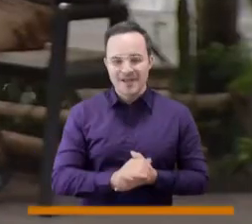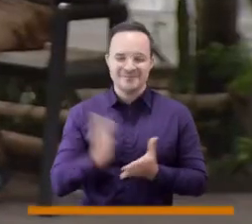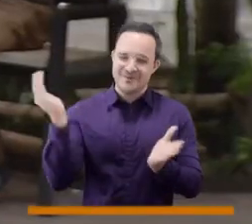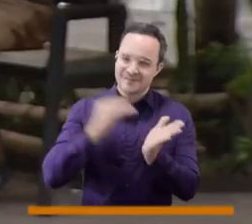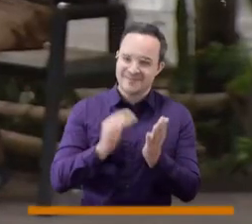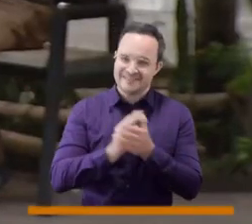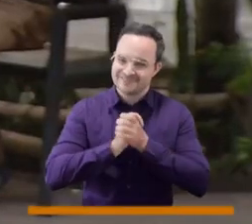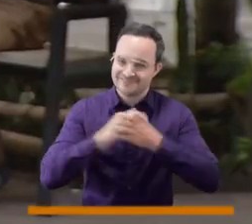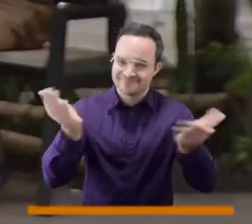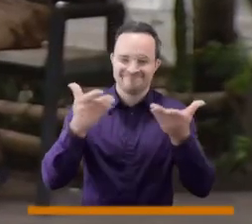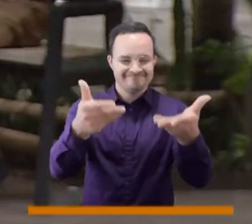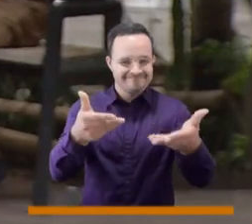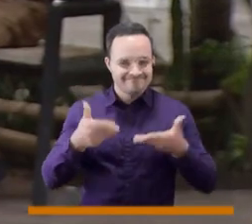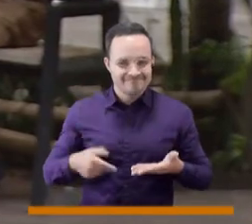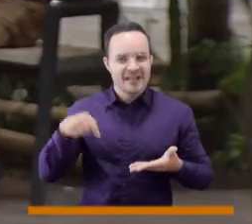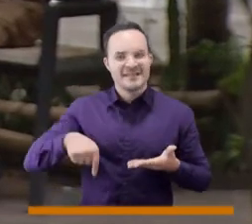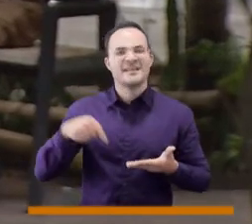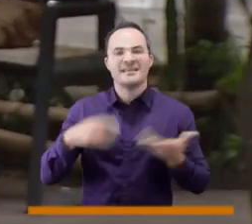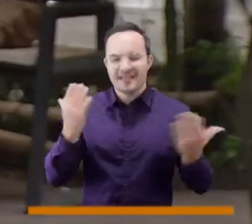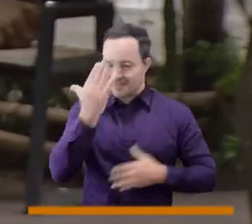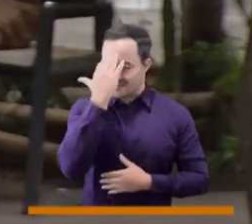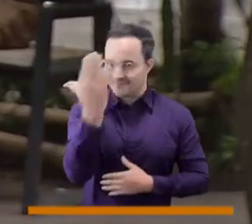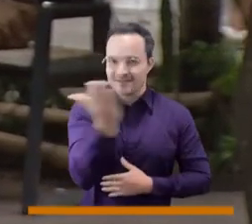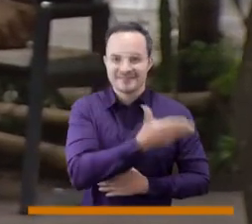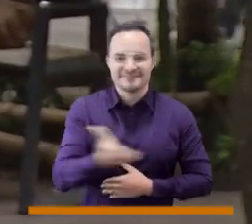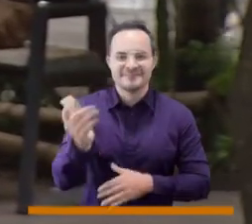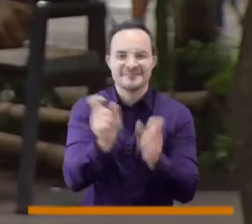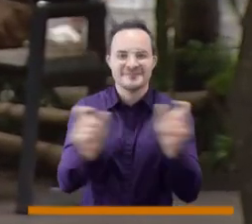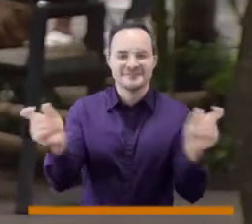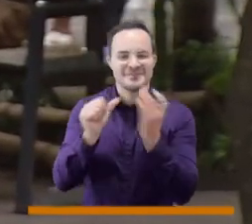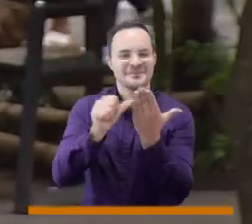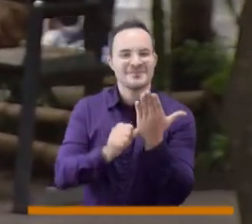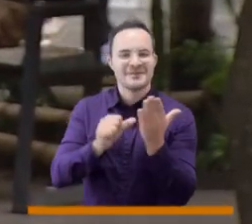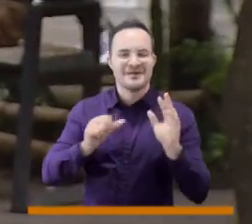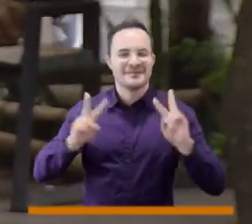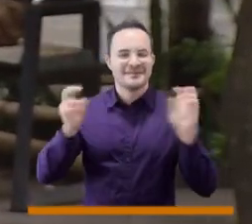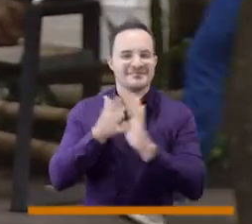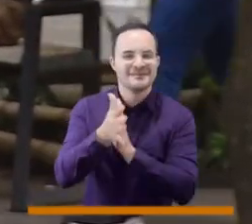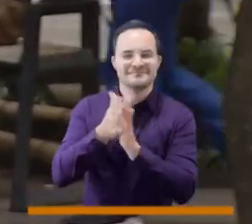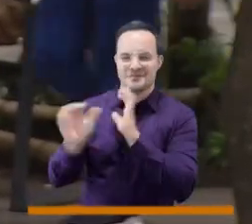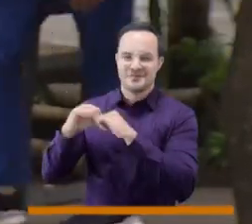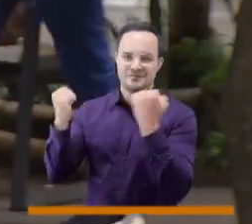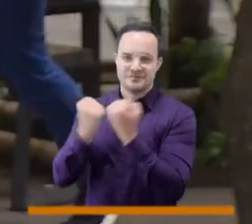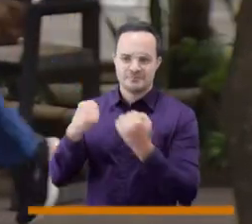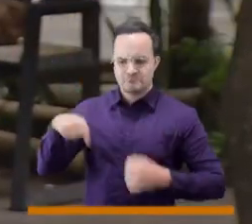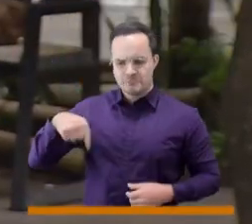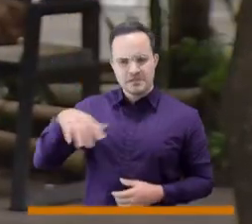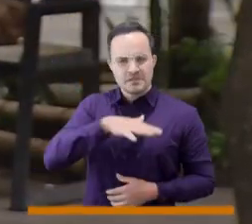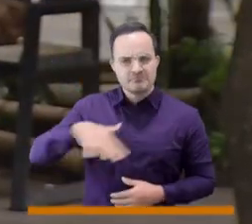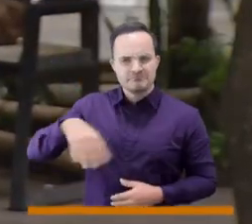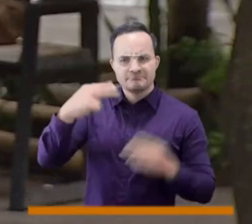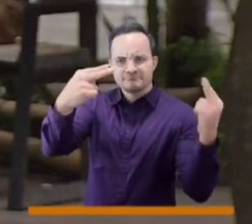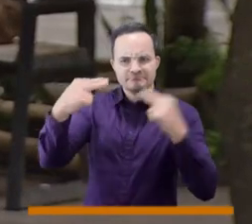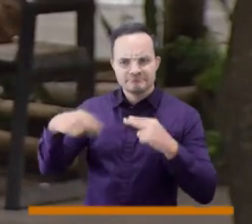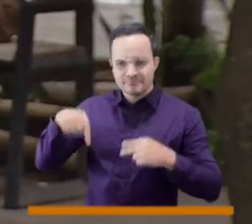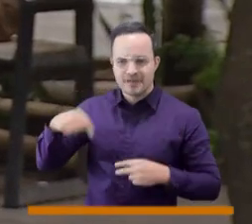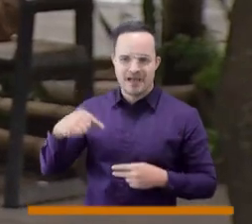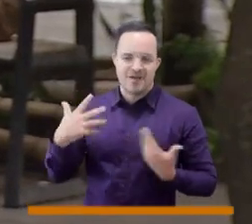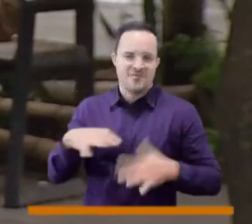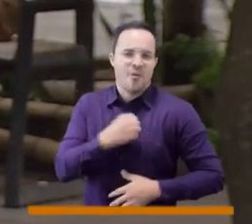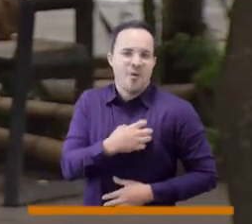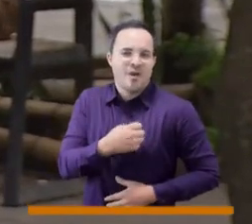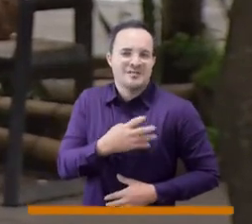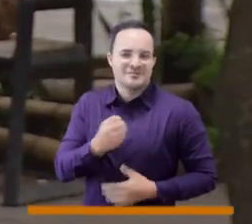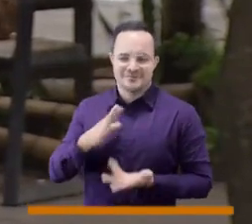Hola, bienvenidos una vez más a De Frente a la Gente. Hoy estamos desde el corazón de la ciudad, donde empieza la capital